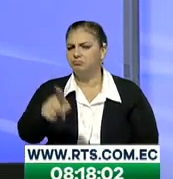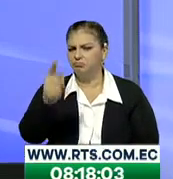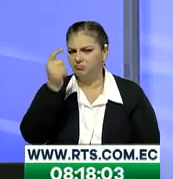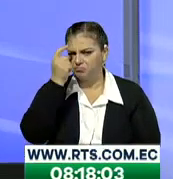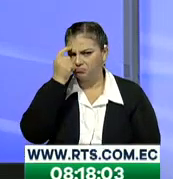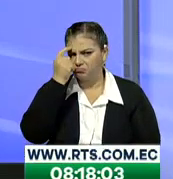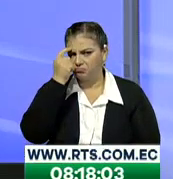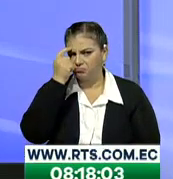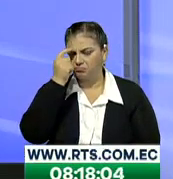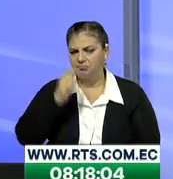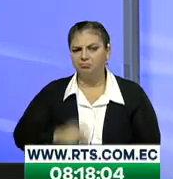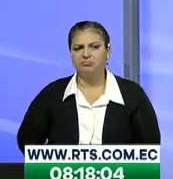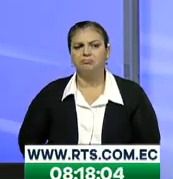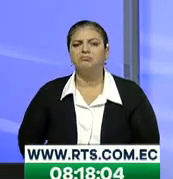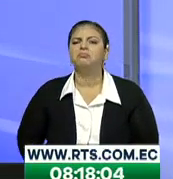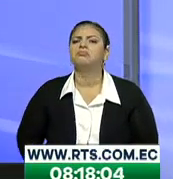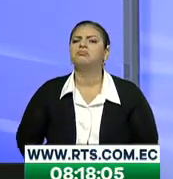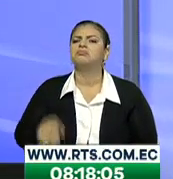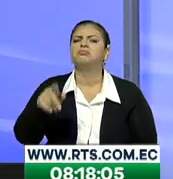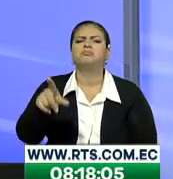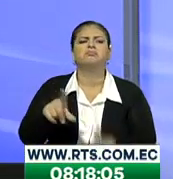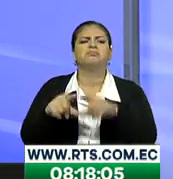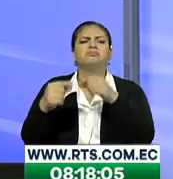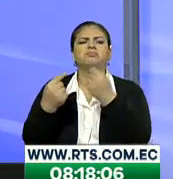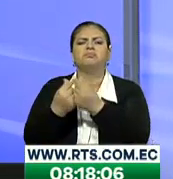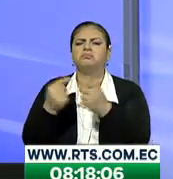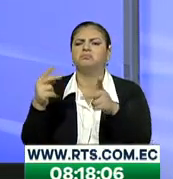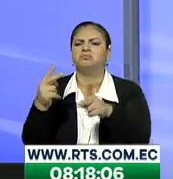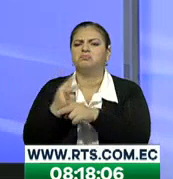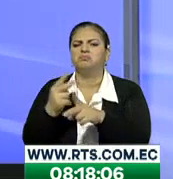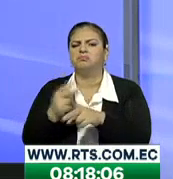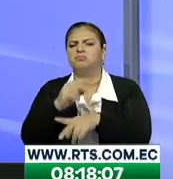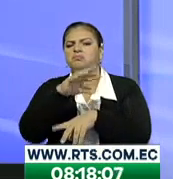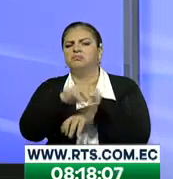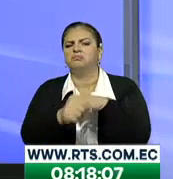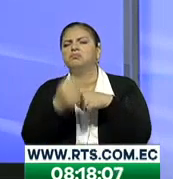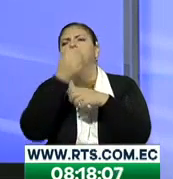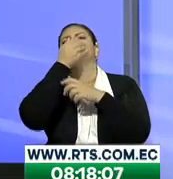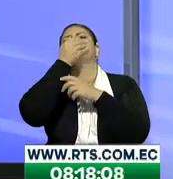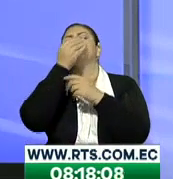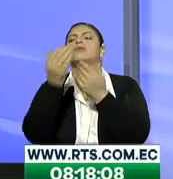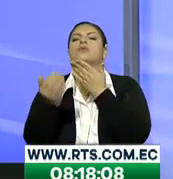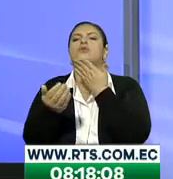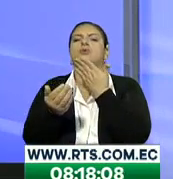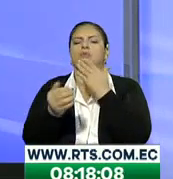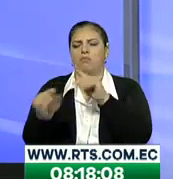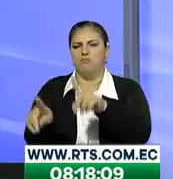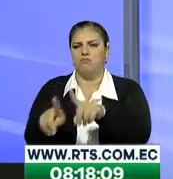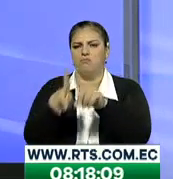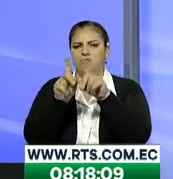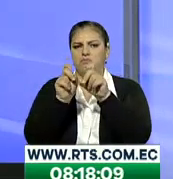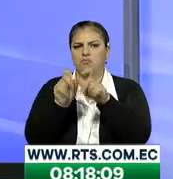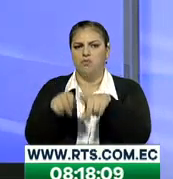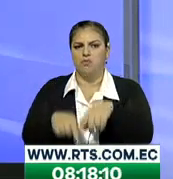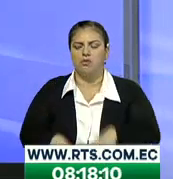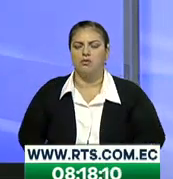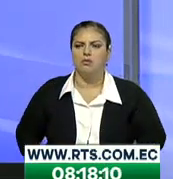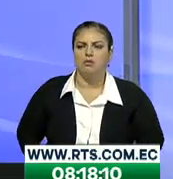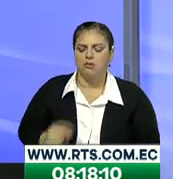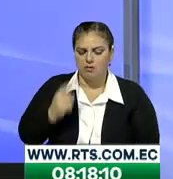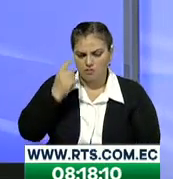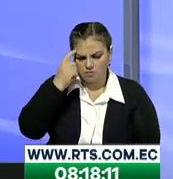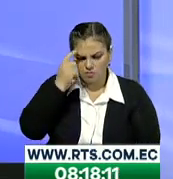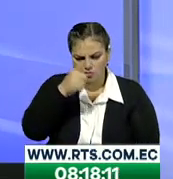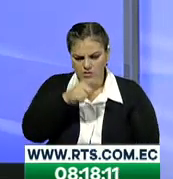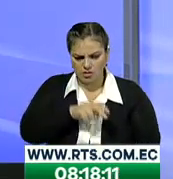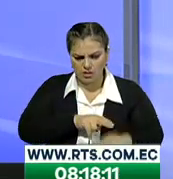ir descubriendo? ¿Cómo actúa esta gente para cometer secuestro extorsivo y que la gente tenga mucho ojo al momento de